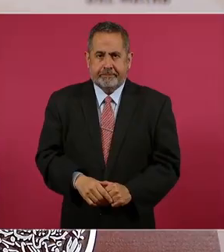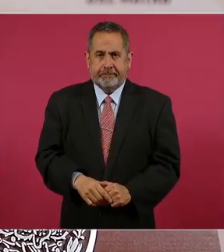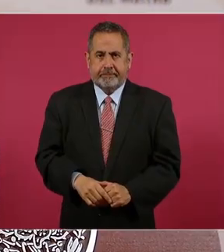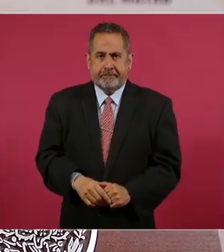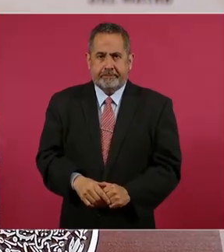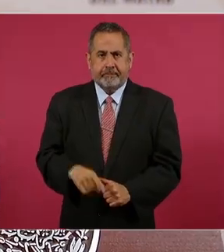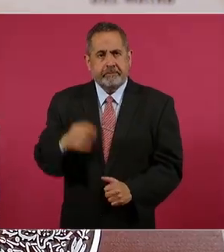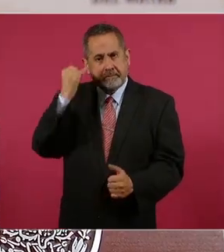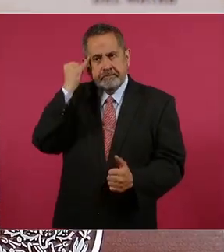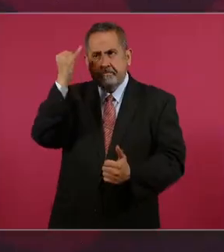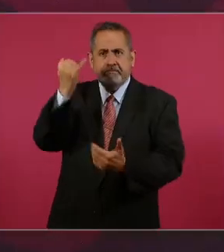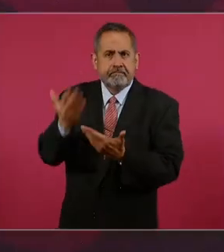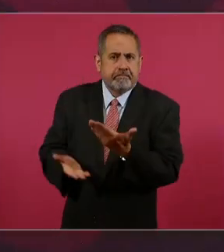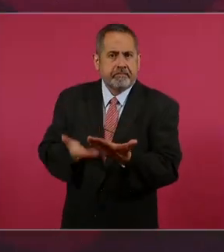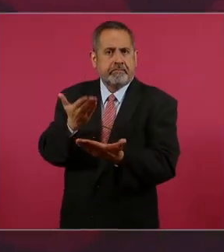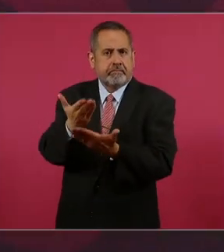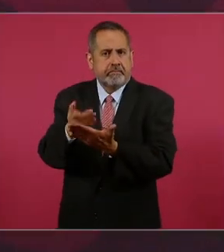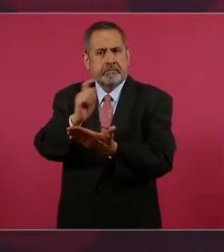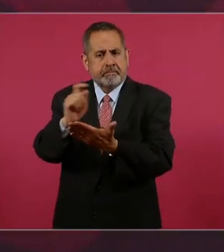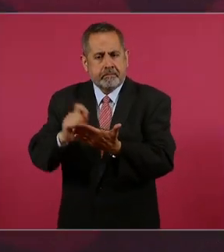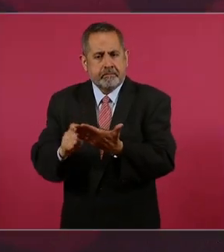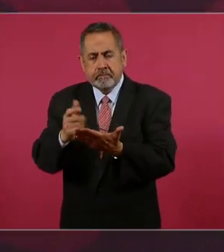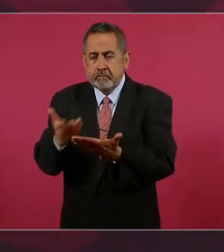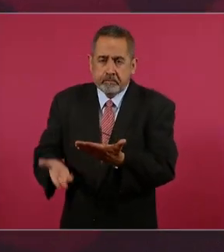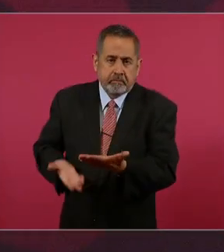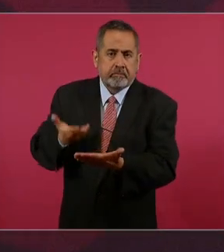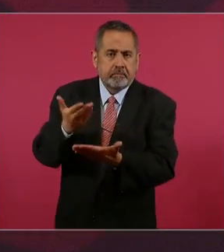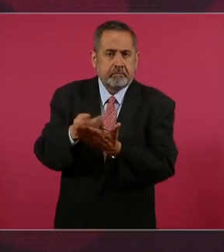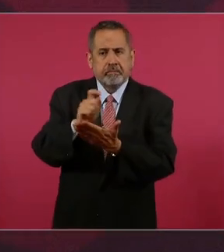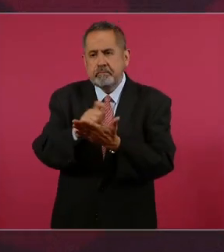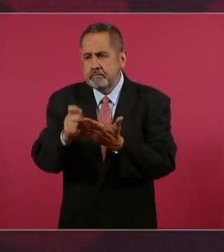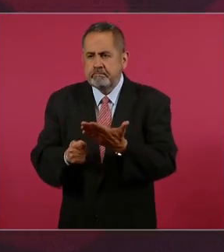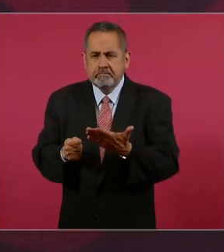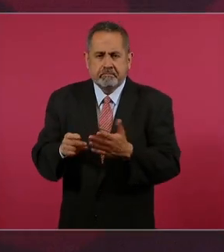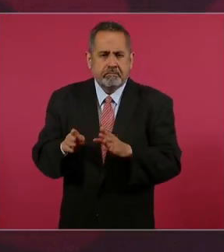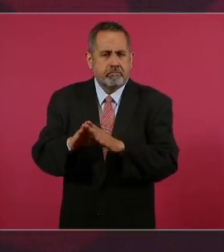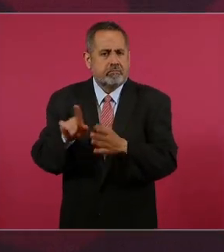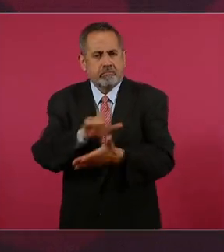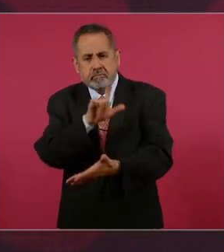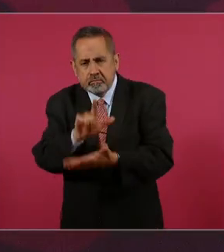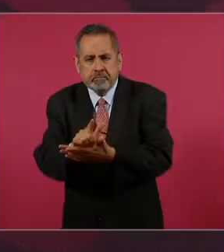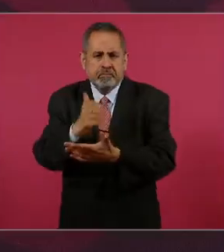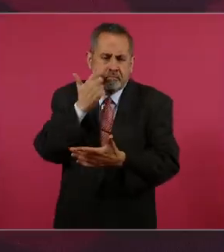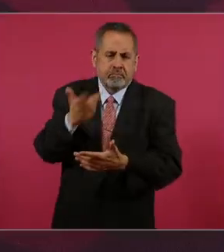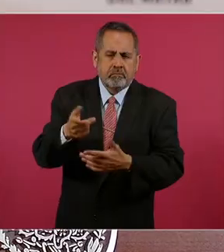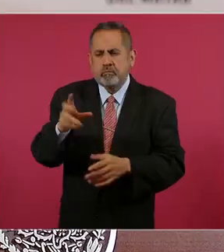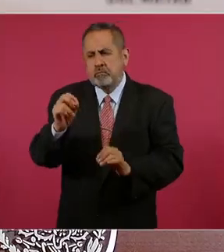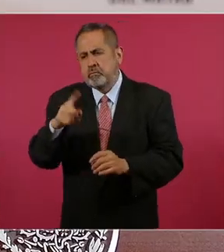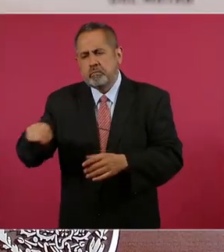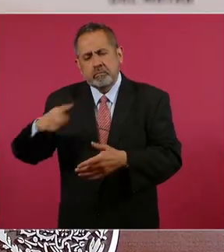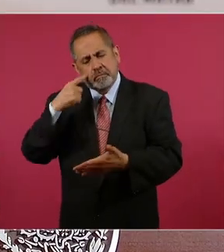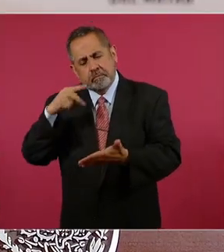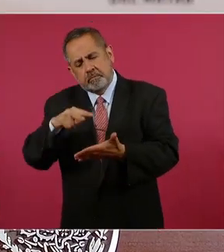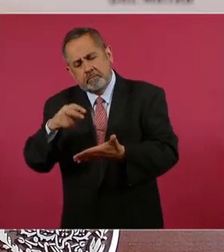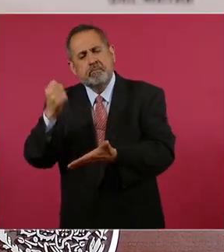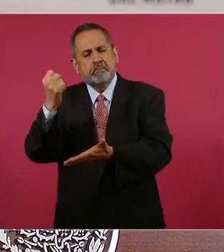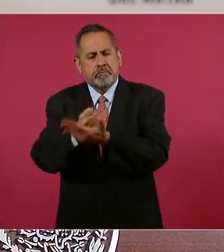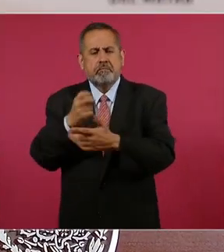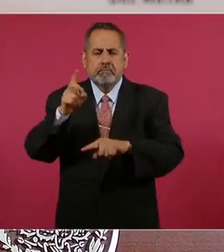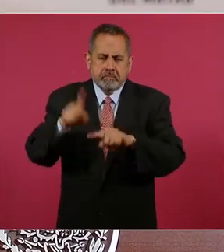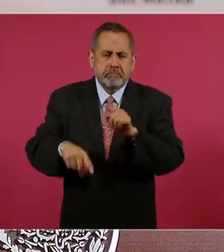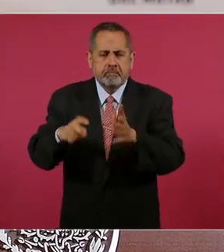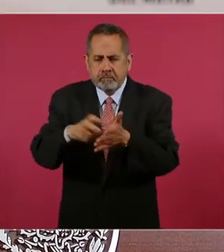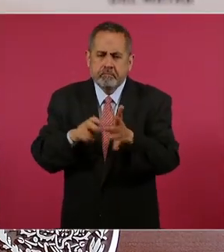enviar iniciativas o mejor dicho presentar iniciativas autorizar reformas